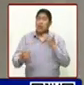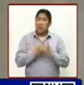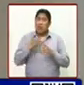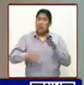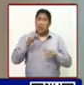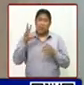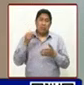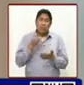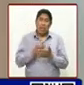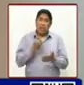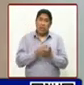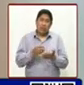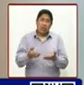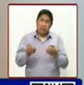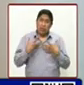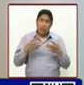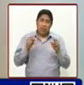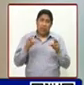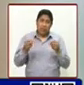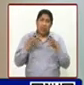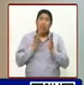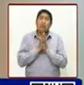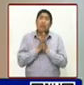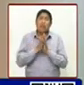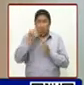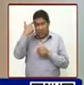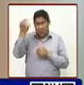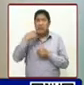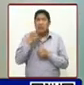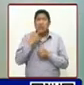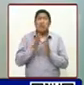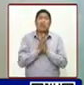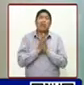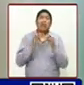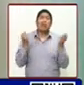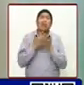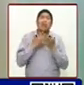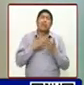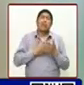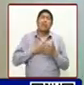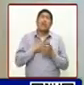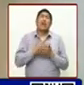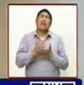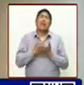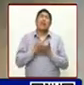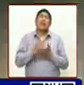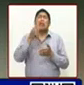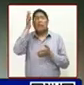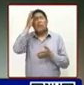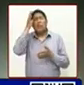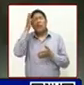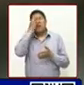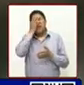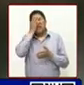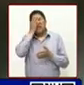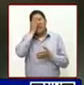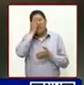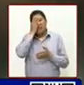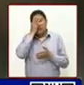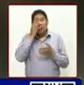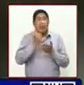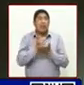que no consiguen ese dinero, me van a picar y me van a disparar. Tengo miedo, por favor, papi, mami, por